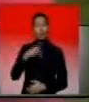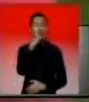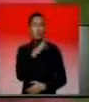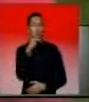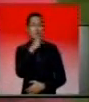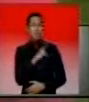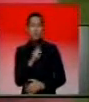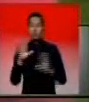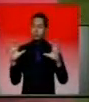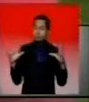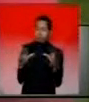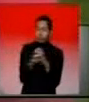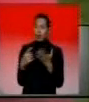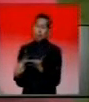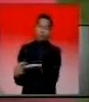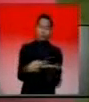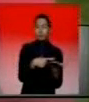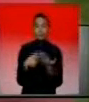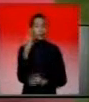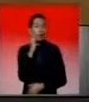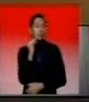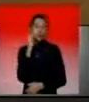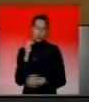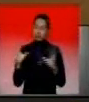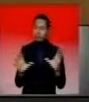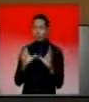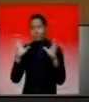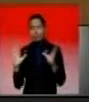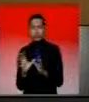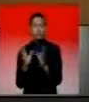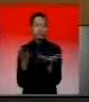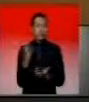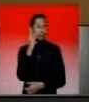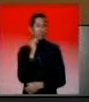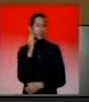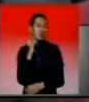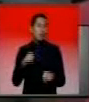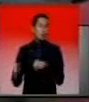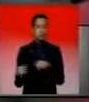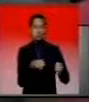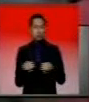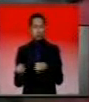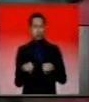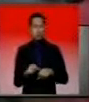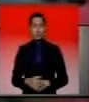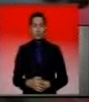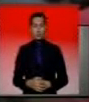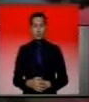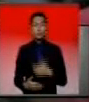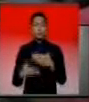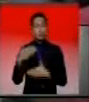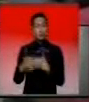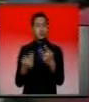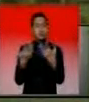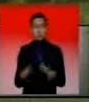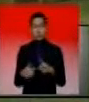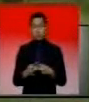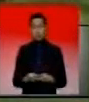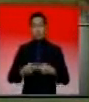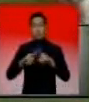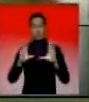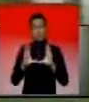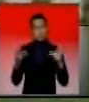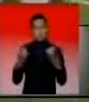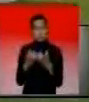sus experiencias y así superar juntos el trago amargo que dejó el terremoto. Hasta que arranquen las clases, se realizarán